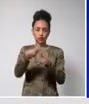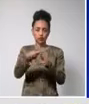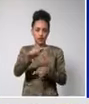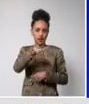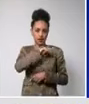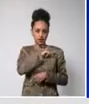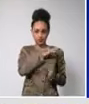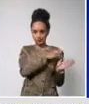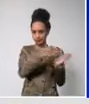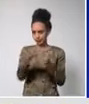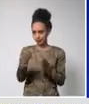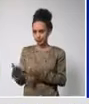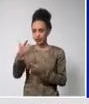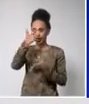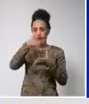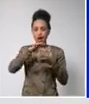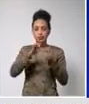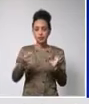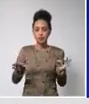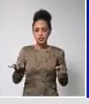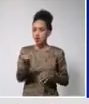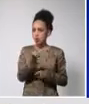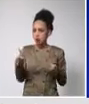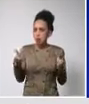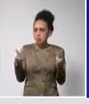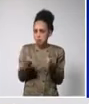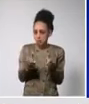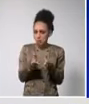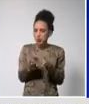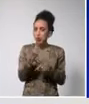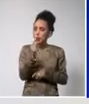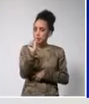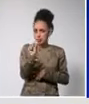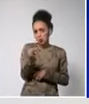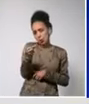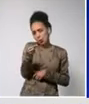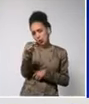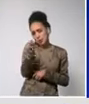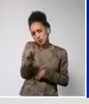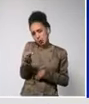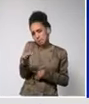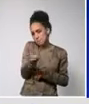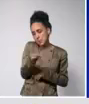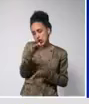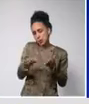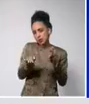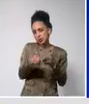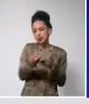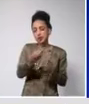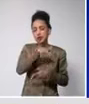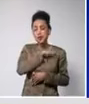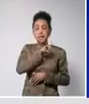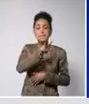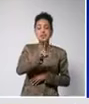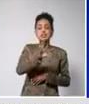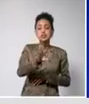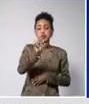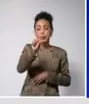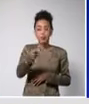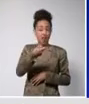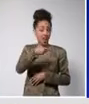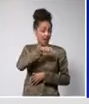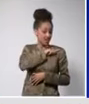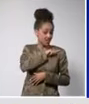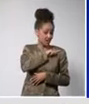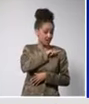Artemisa también tiene una disminución de un caso nada más, pero bueno, 25 casos ayer,